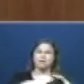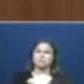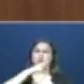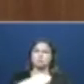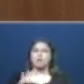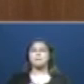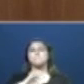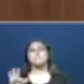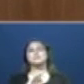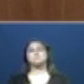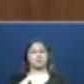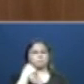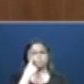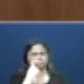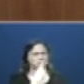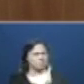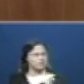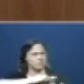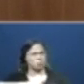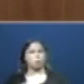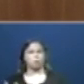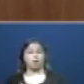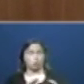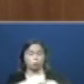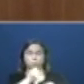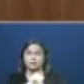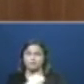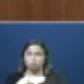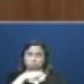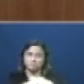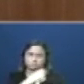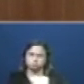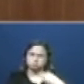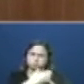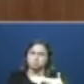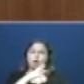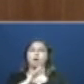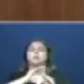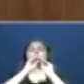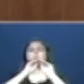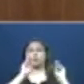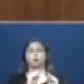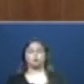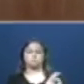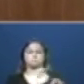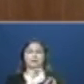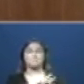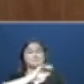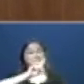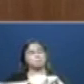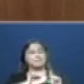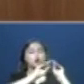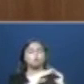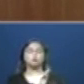detección de las adaptaciones necesarias estos grupos están ya preparando sus conclusiones al respecto y en función de ellas